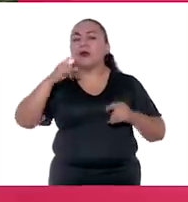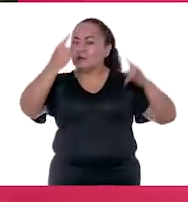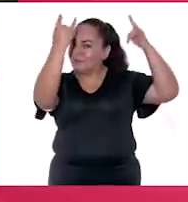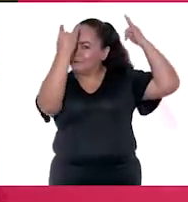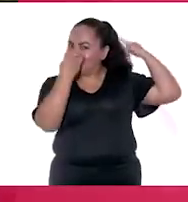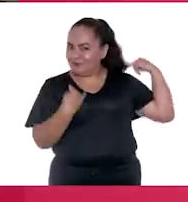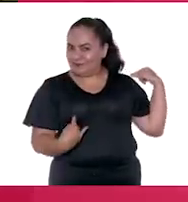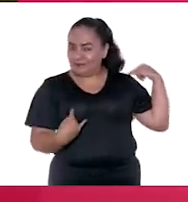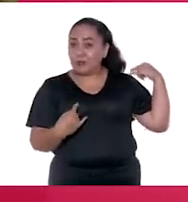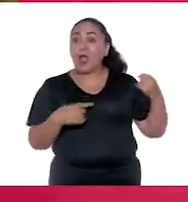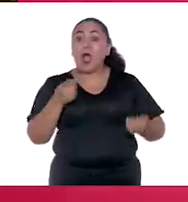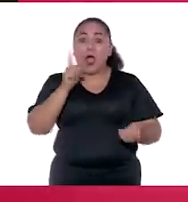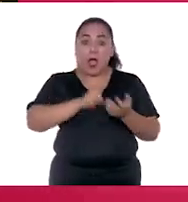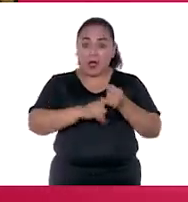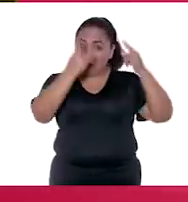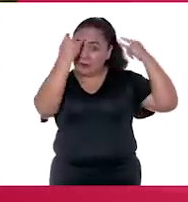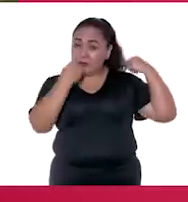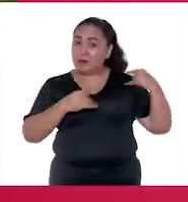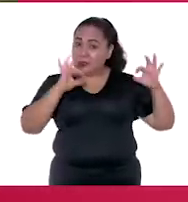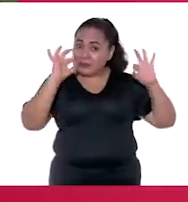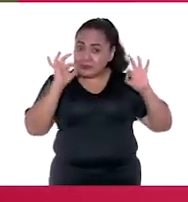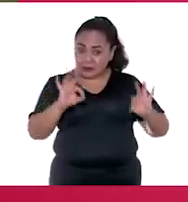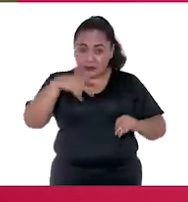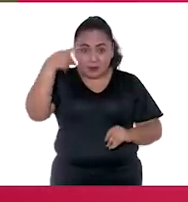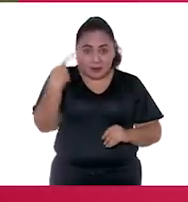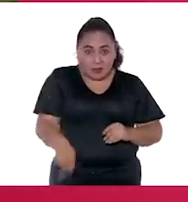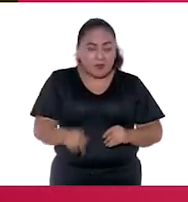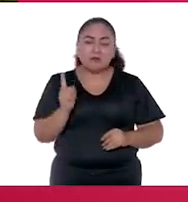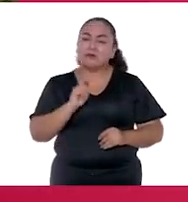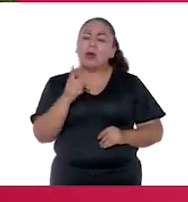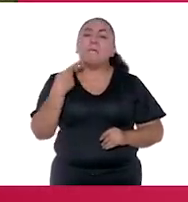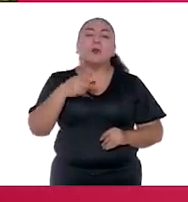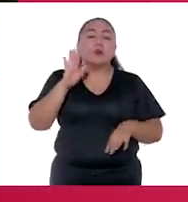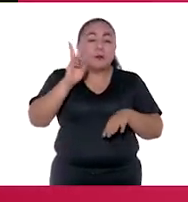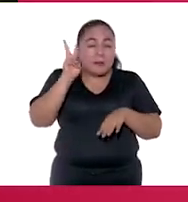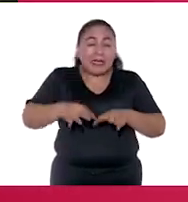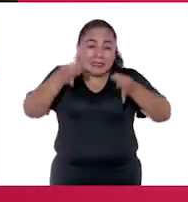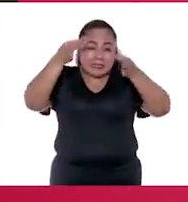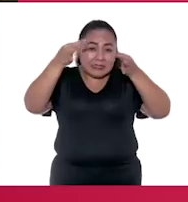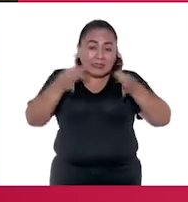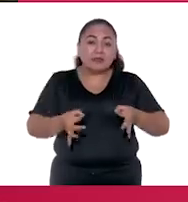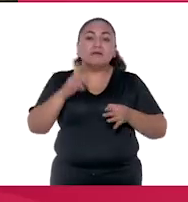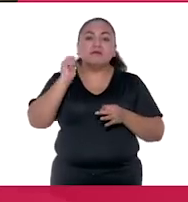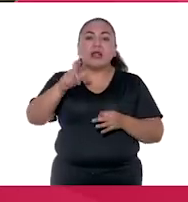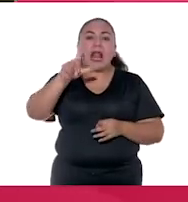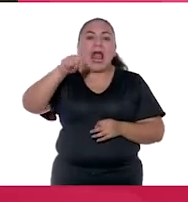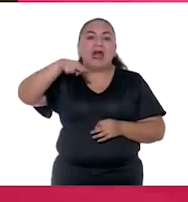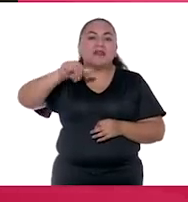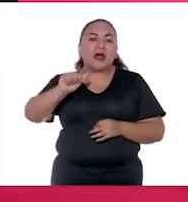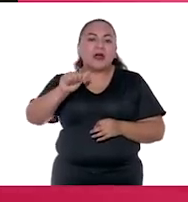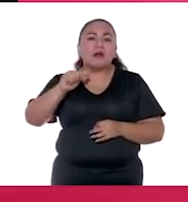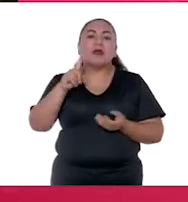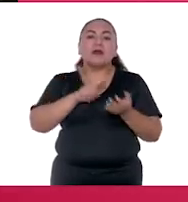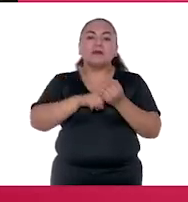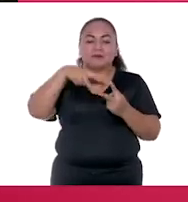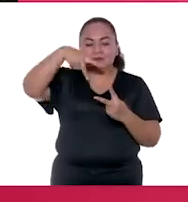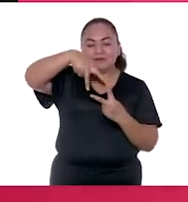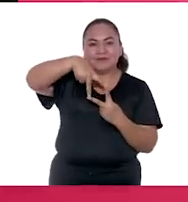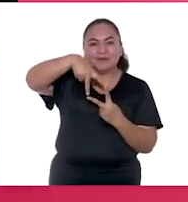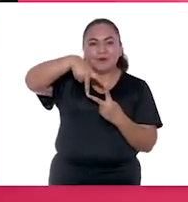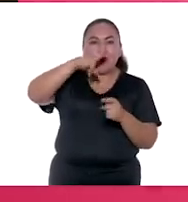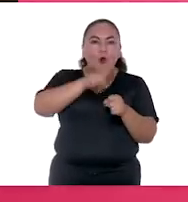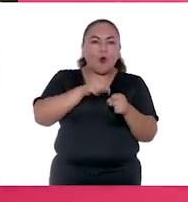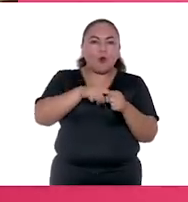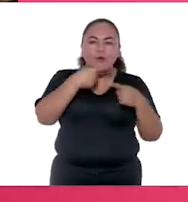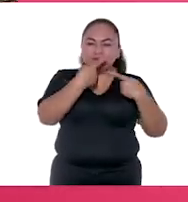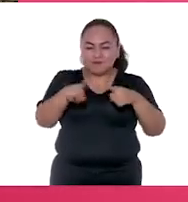Aunque no todos los zarapes vienen precisamente de aquí, pero los auténticos, de lana y con rombos de colores, seguro que salieron de